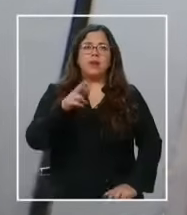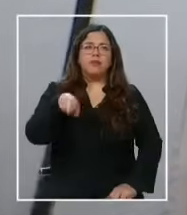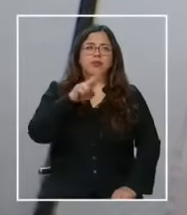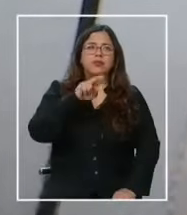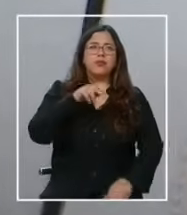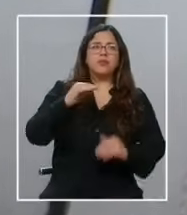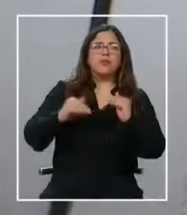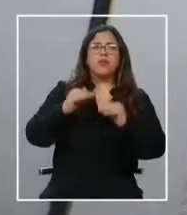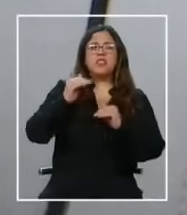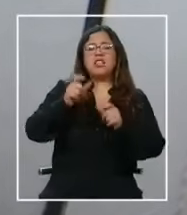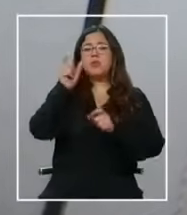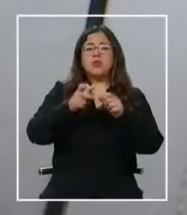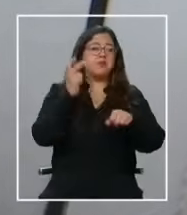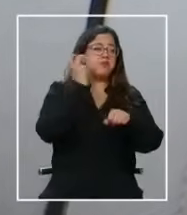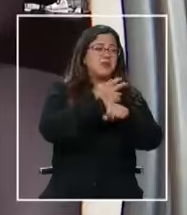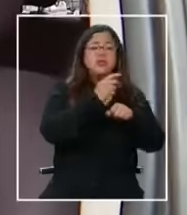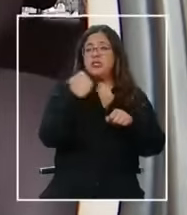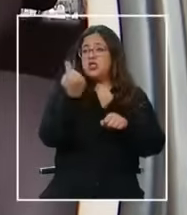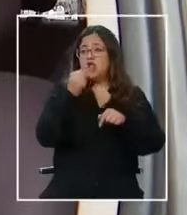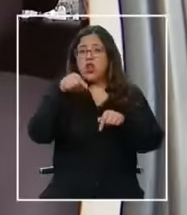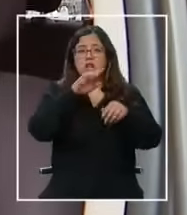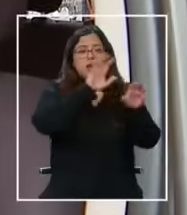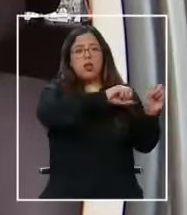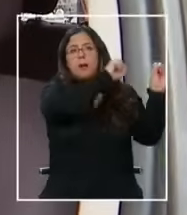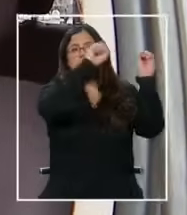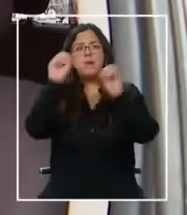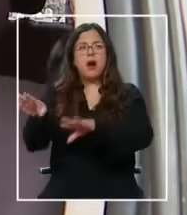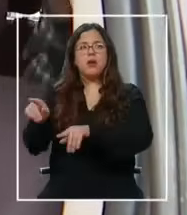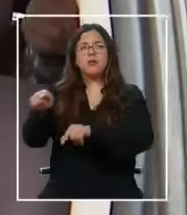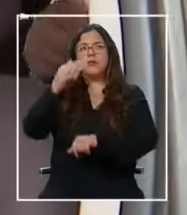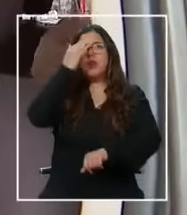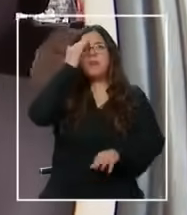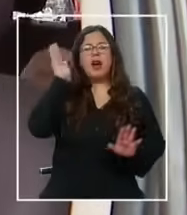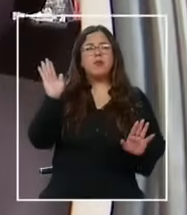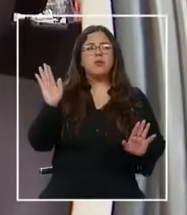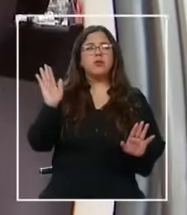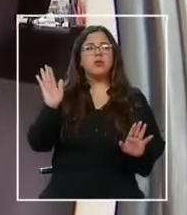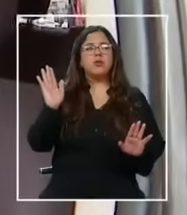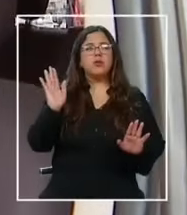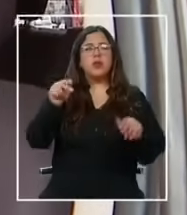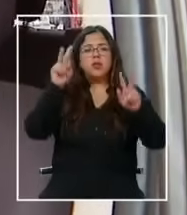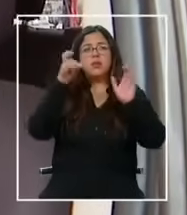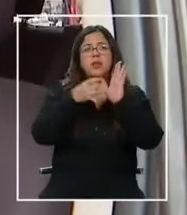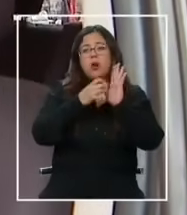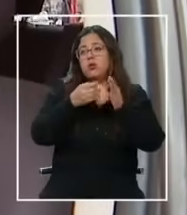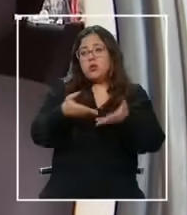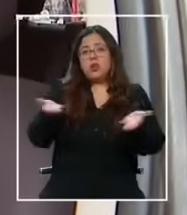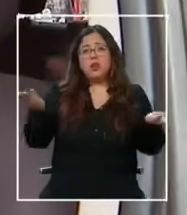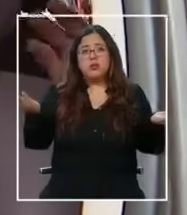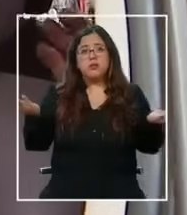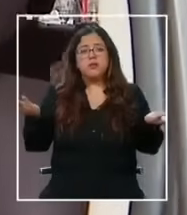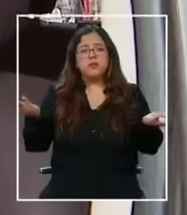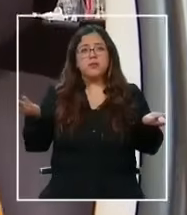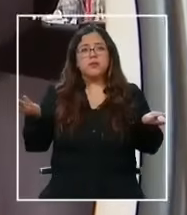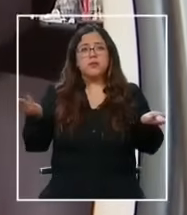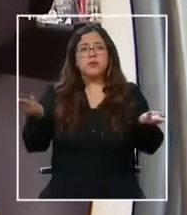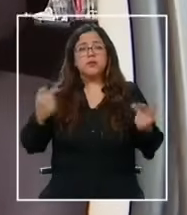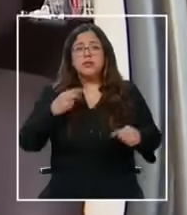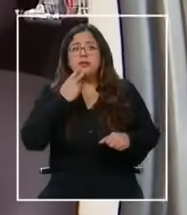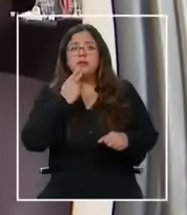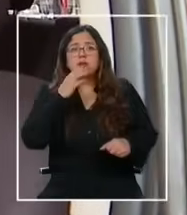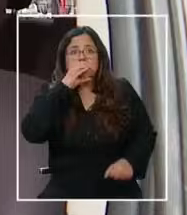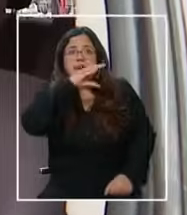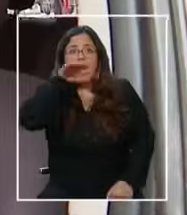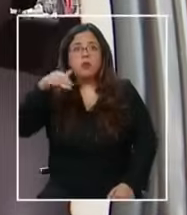quear AC como solo por acá mal como está llegando la delincuencia acá uno mismo que hacia adentro Las